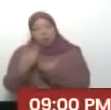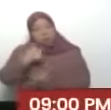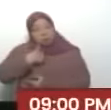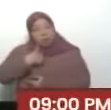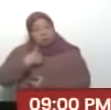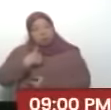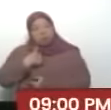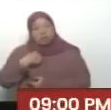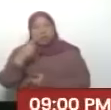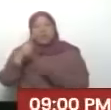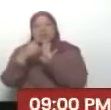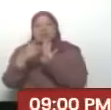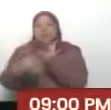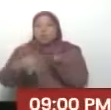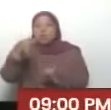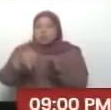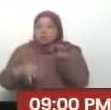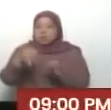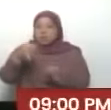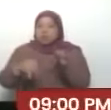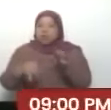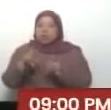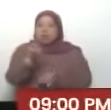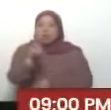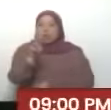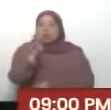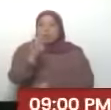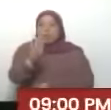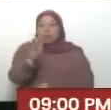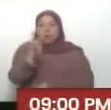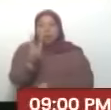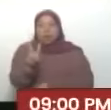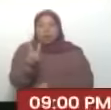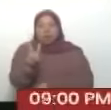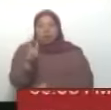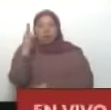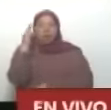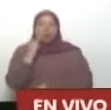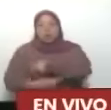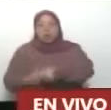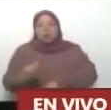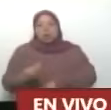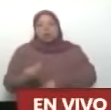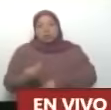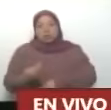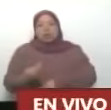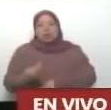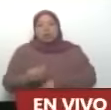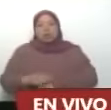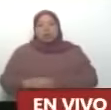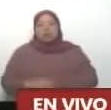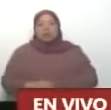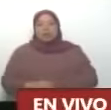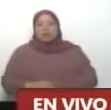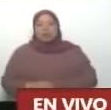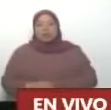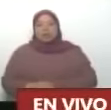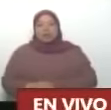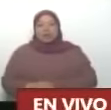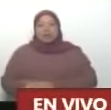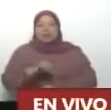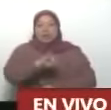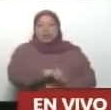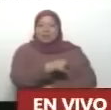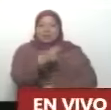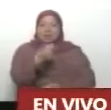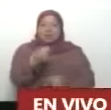soy estudiante de Derecho de la UBB, estudiante de Jurídico. Próxima abogada de la República. Estoy allí en la aldea